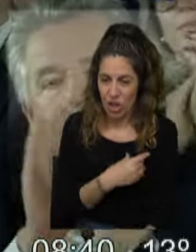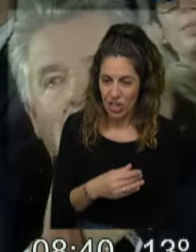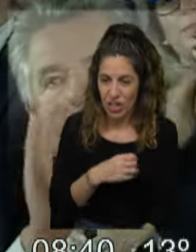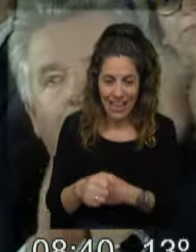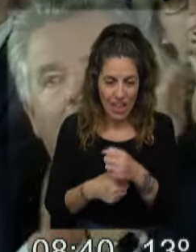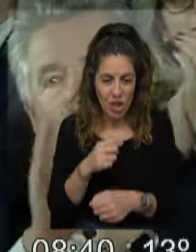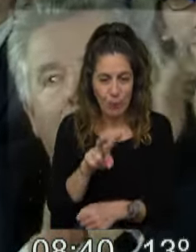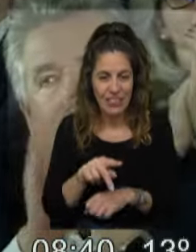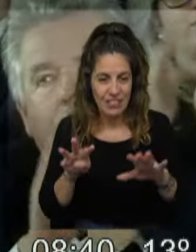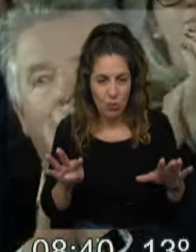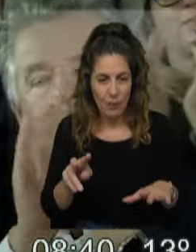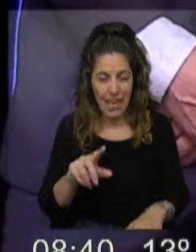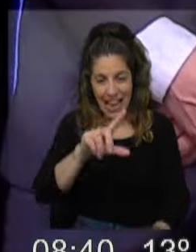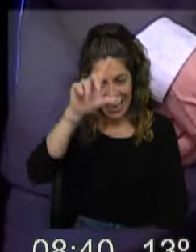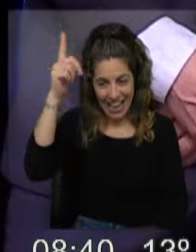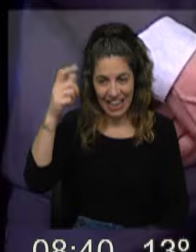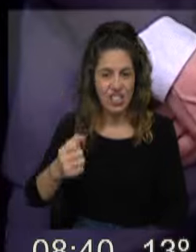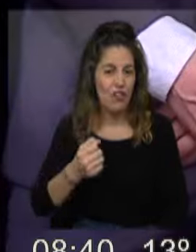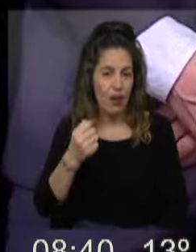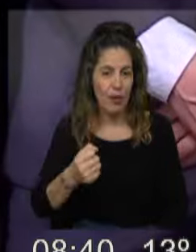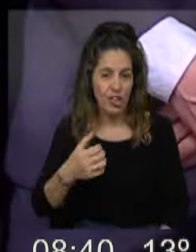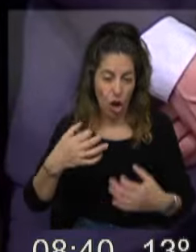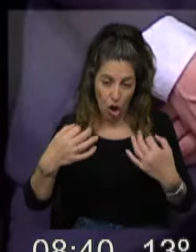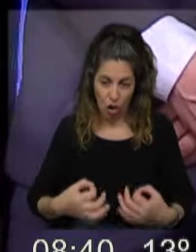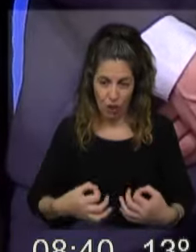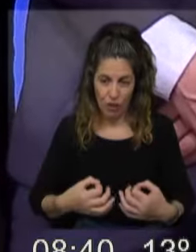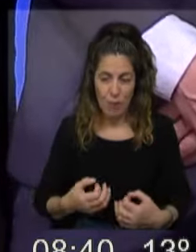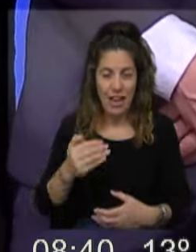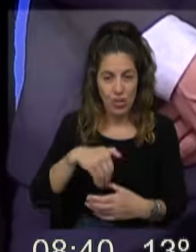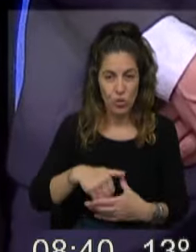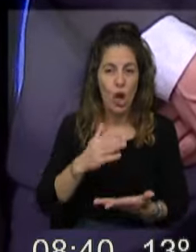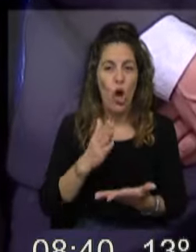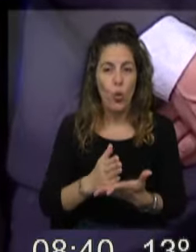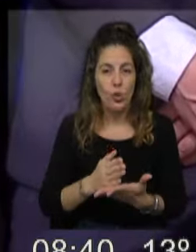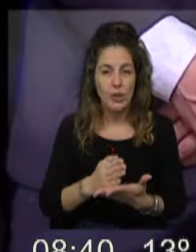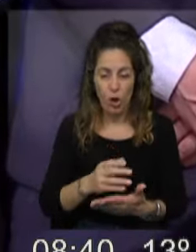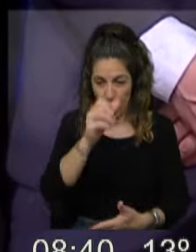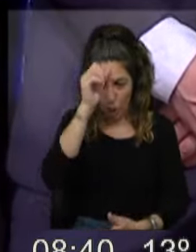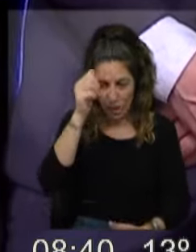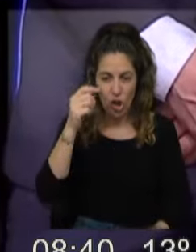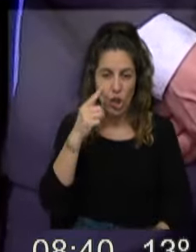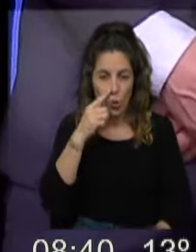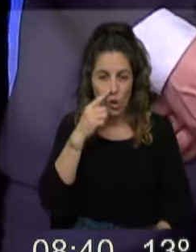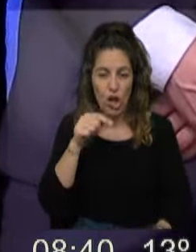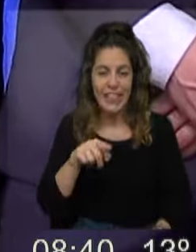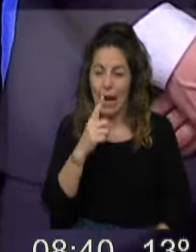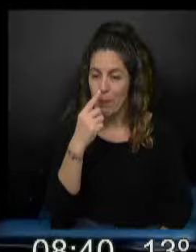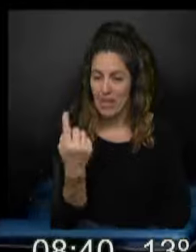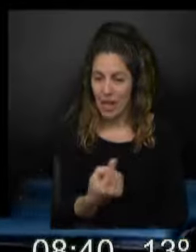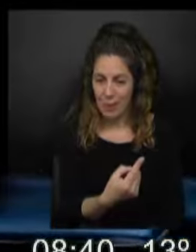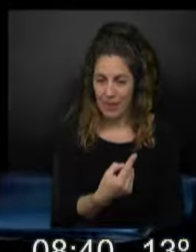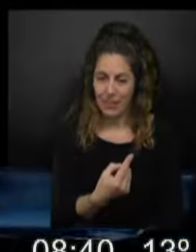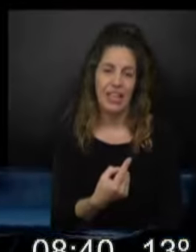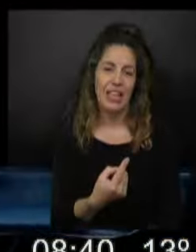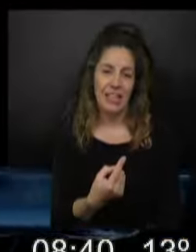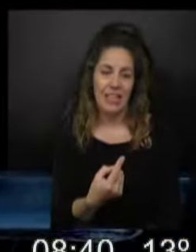en 2019 la calle p era el favorito lo confirma en las urnas el último domingo de junio y rápidamente ni